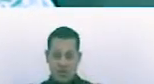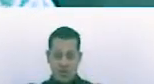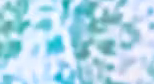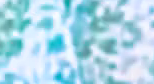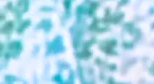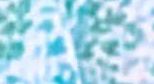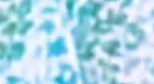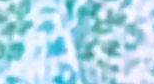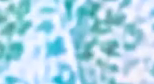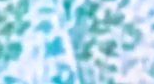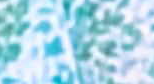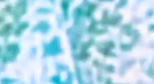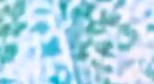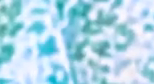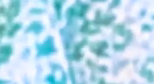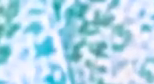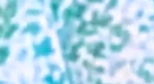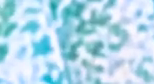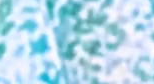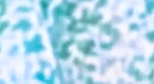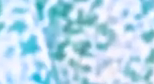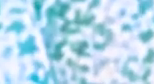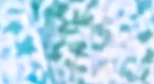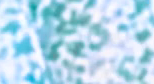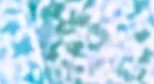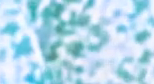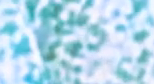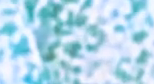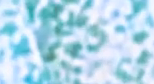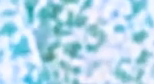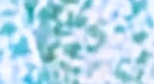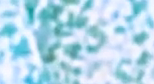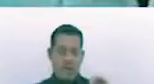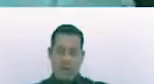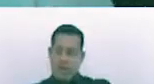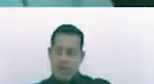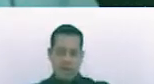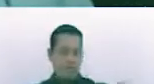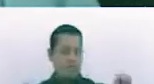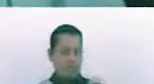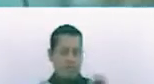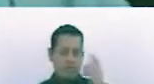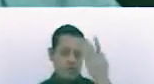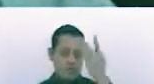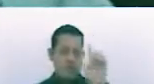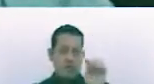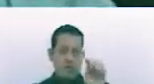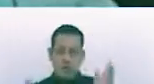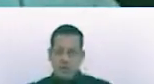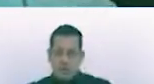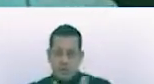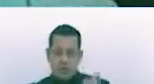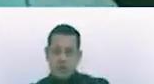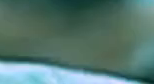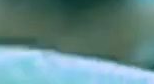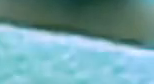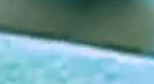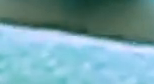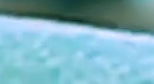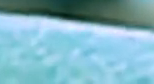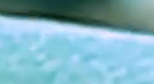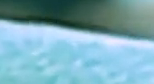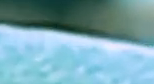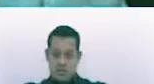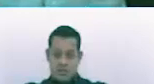les vio nacer. A sus cúpulas, a sus financistas y a sus ONGs de fachada. Yo no sé por qué pretenden engañar a los salvadoreños. Hablan